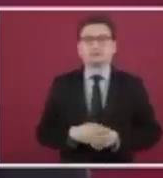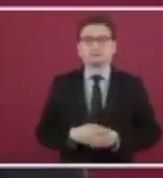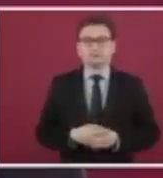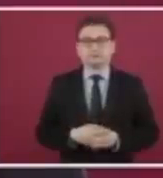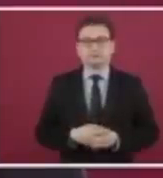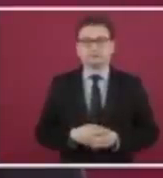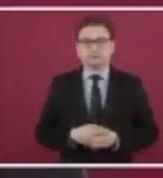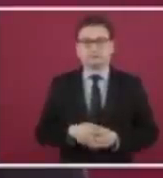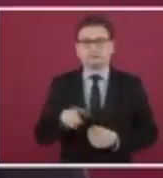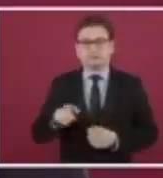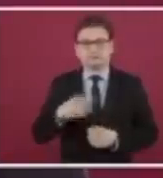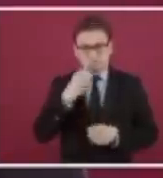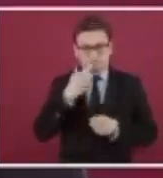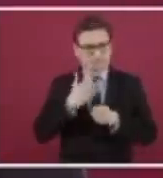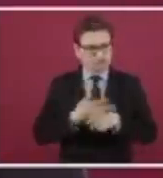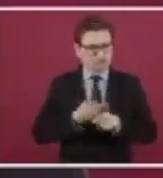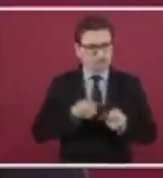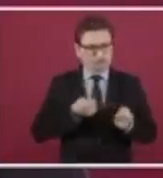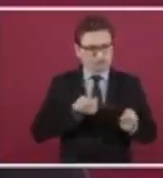las riendas